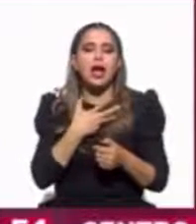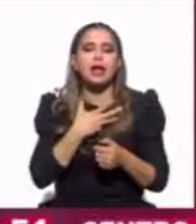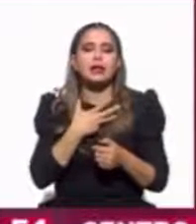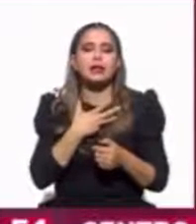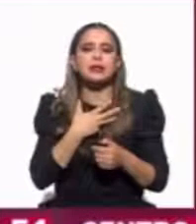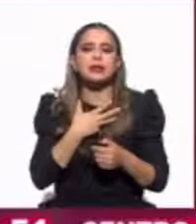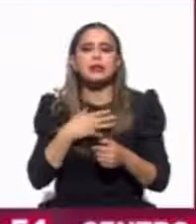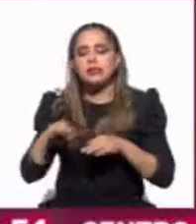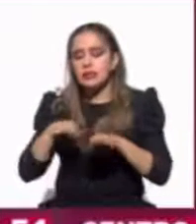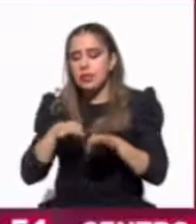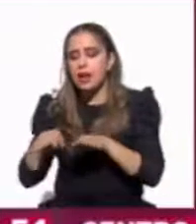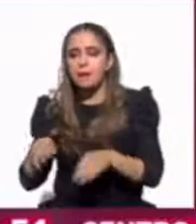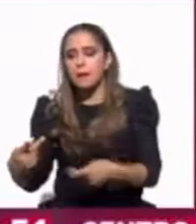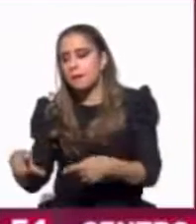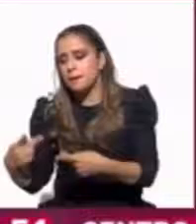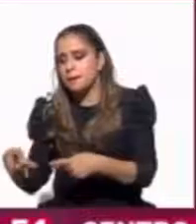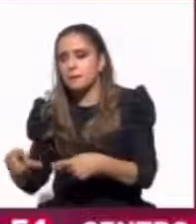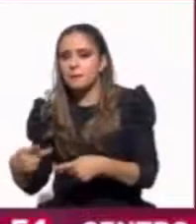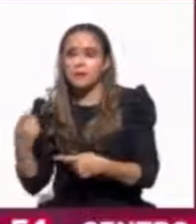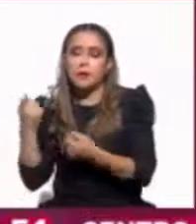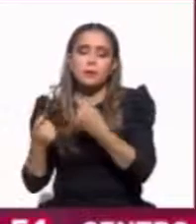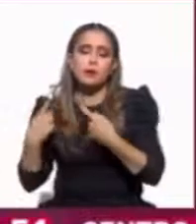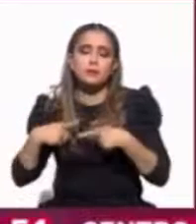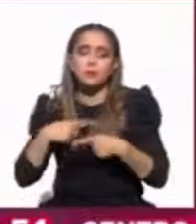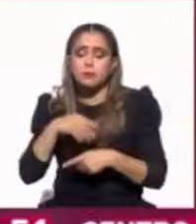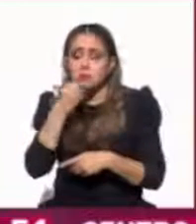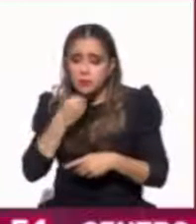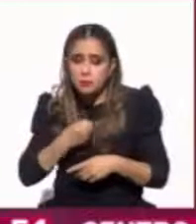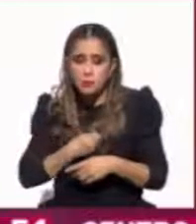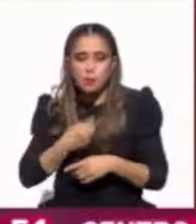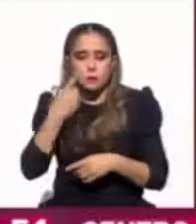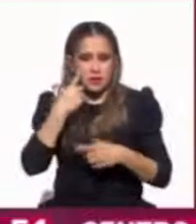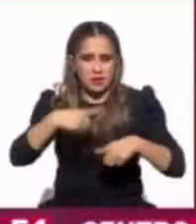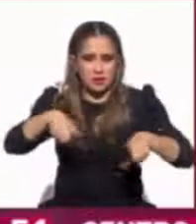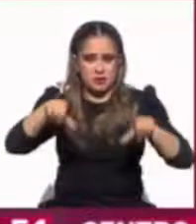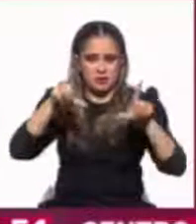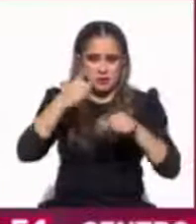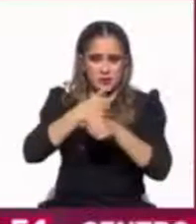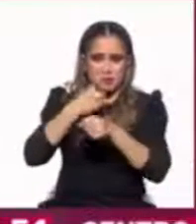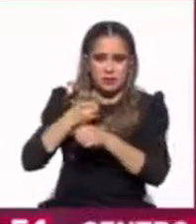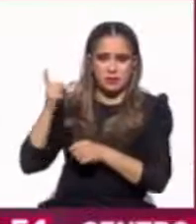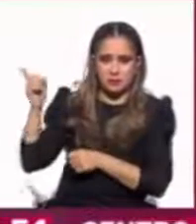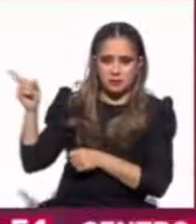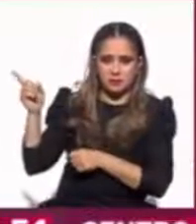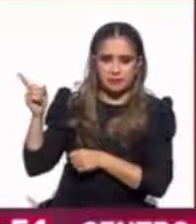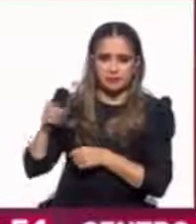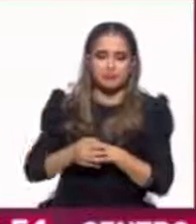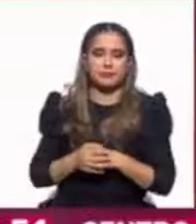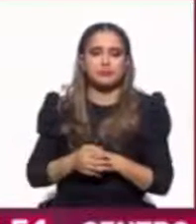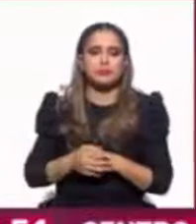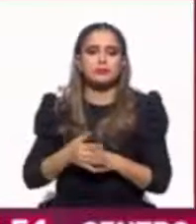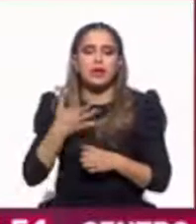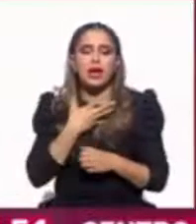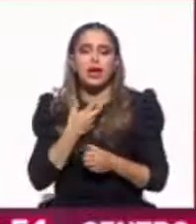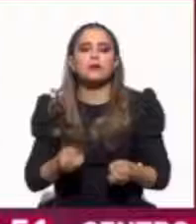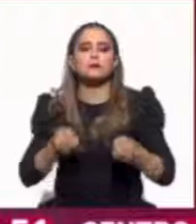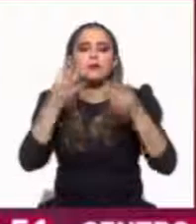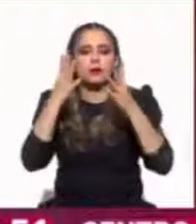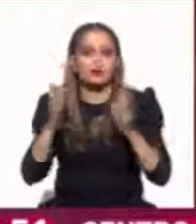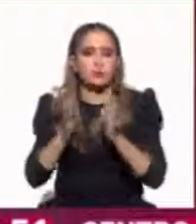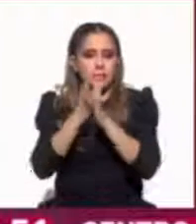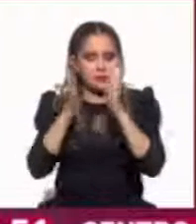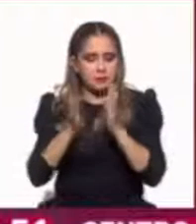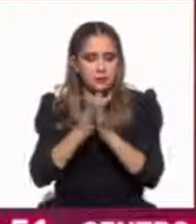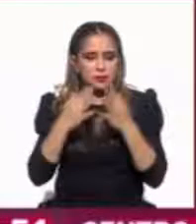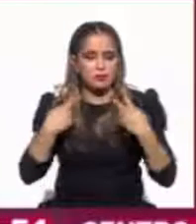el empleo informal. En el primer gráfico que vamos a tener en pantalla es la tasa de participación de esta encuesta nacional de ocupación y